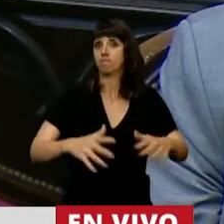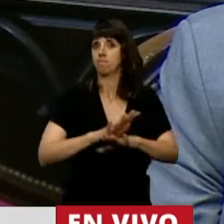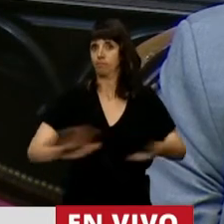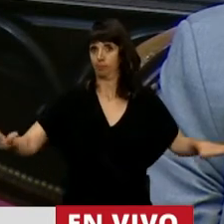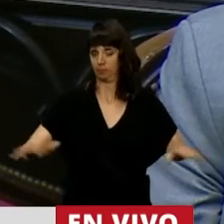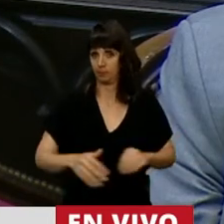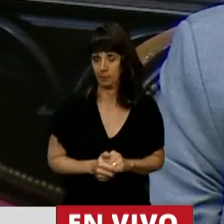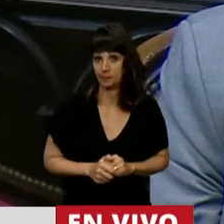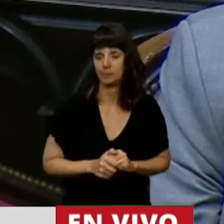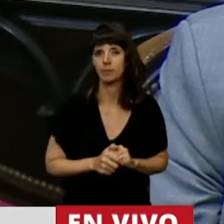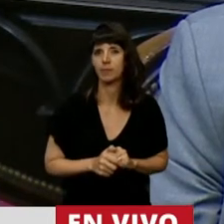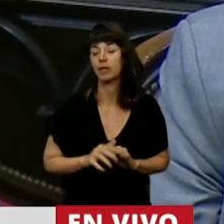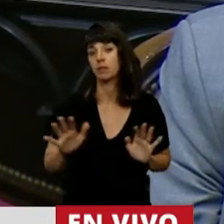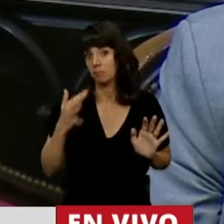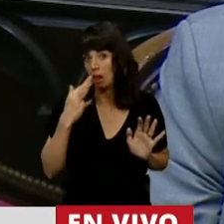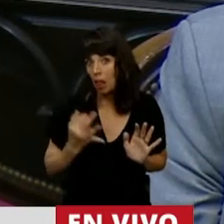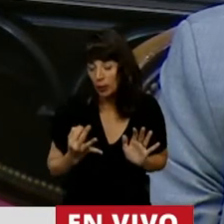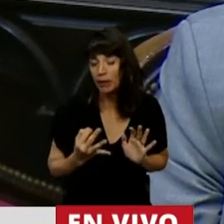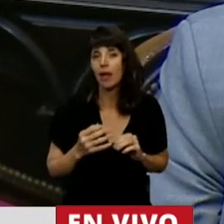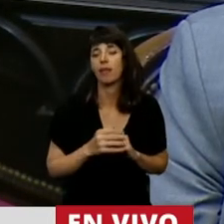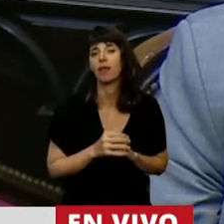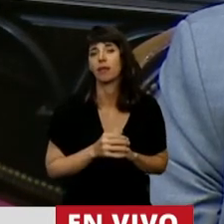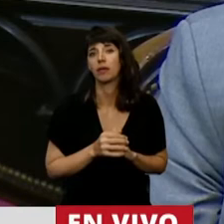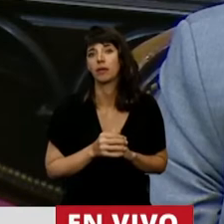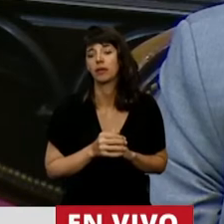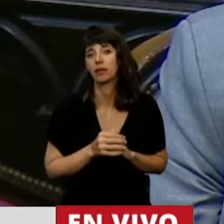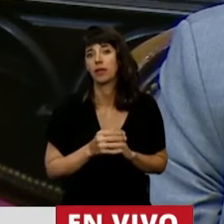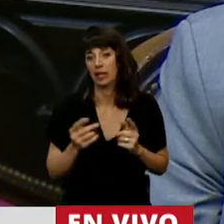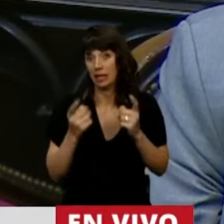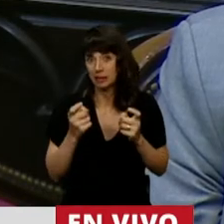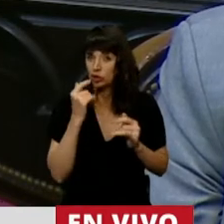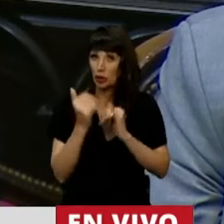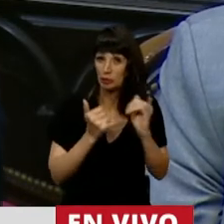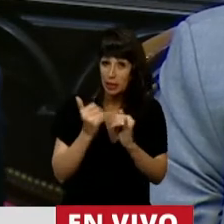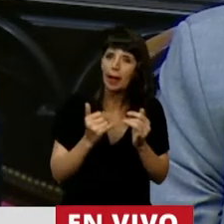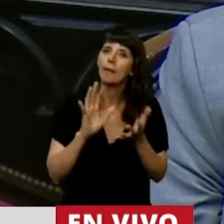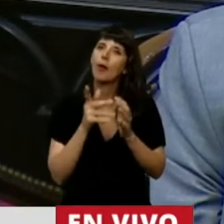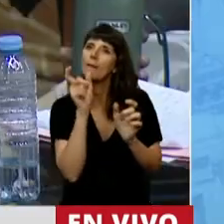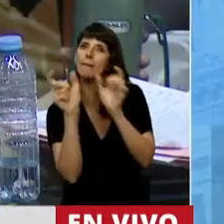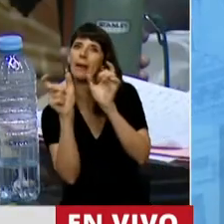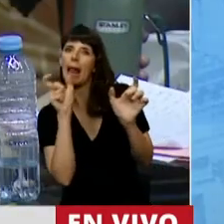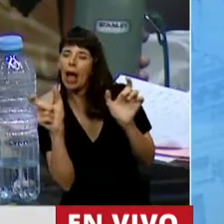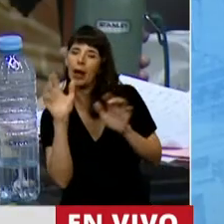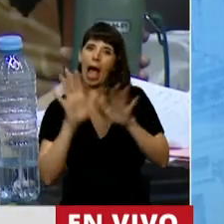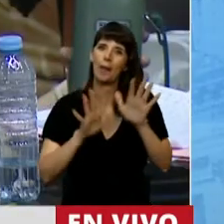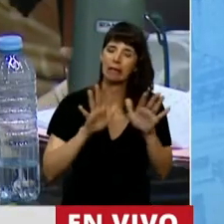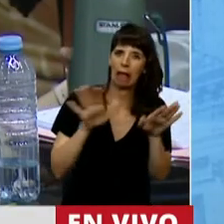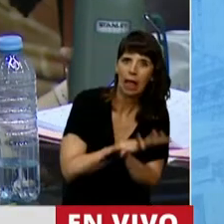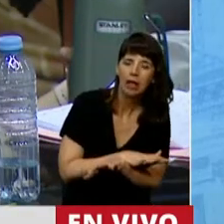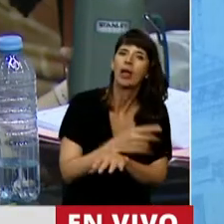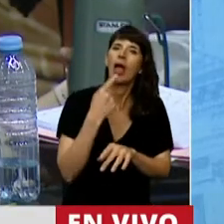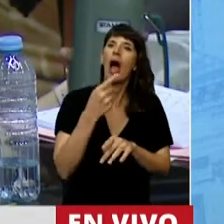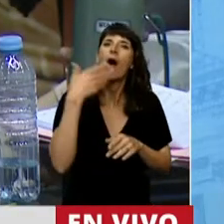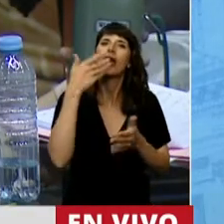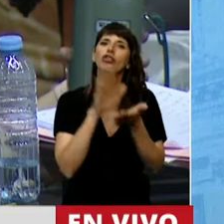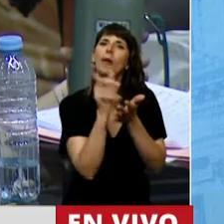de entrada, para no quedar atrapados en esta trampa del lenguaje, decir la interrupción del